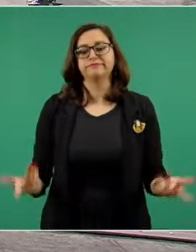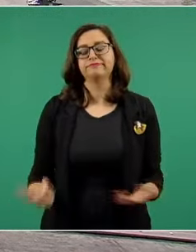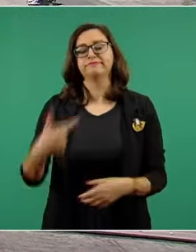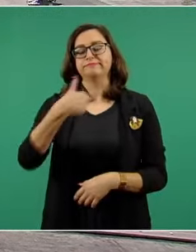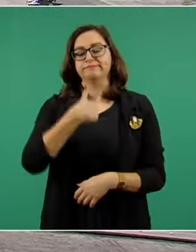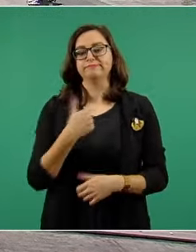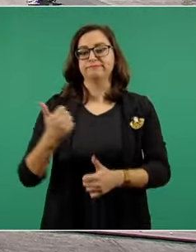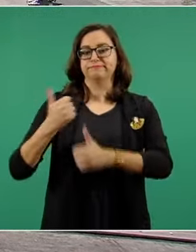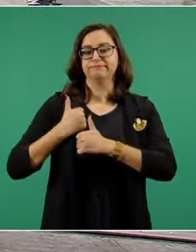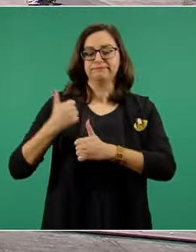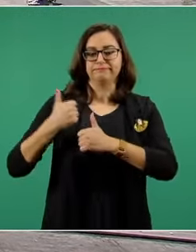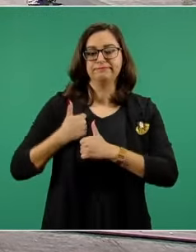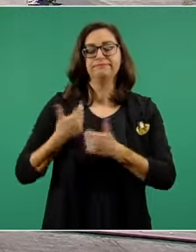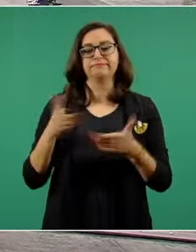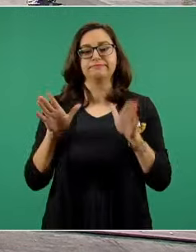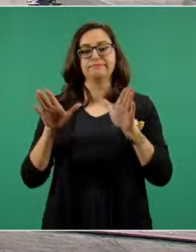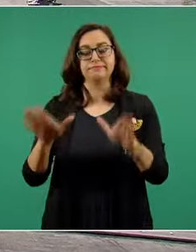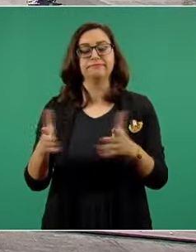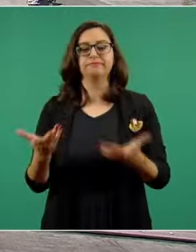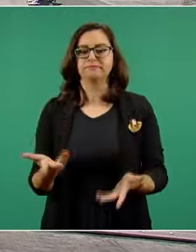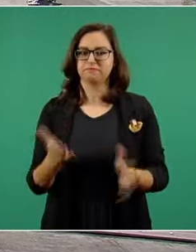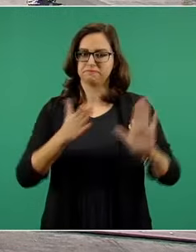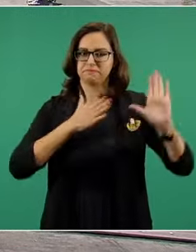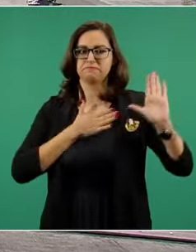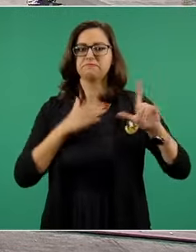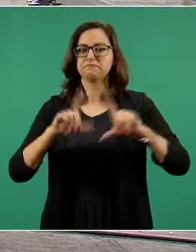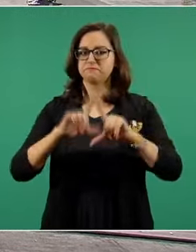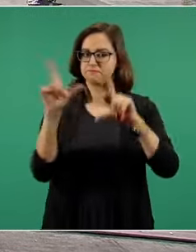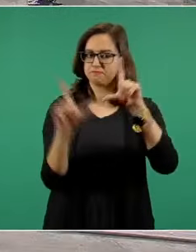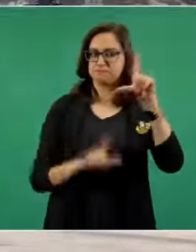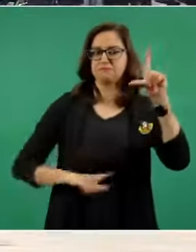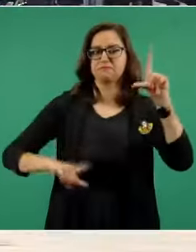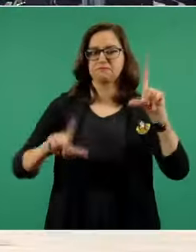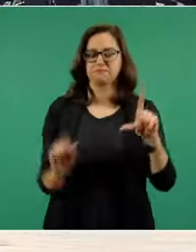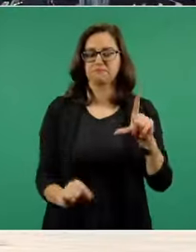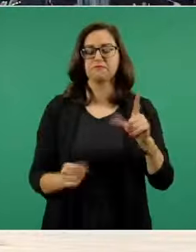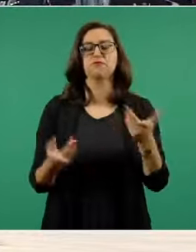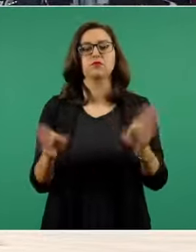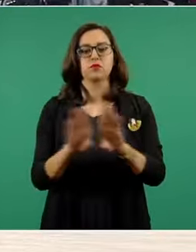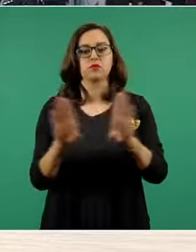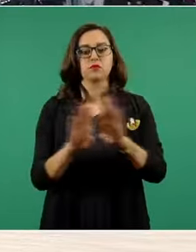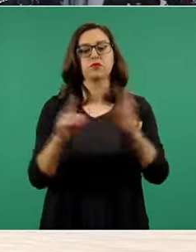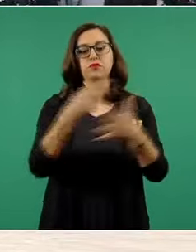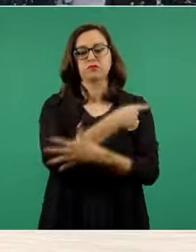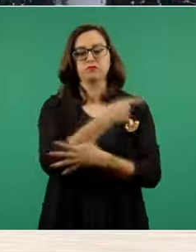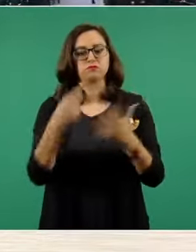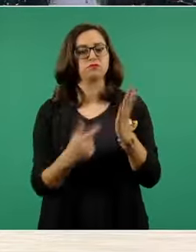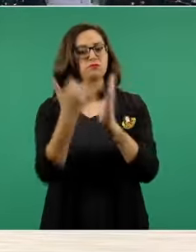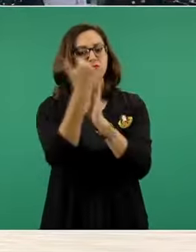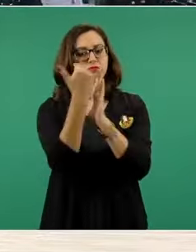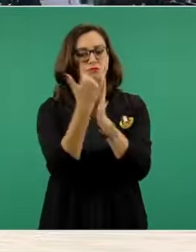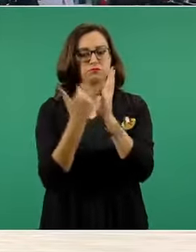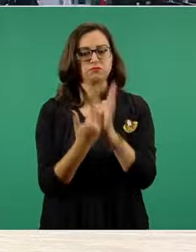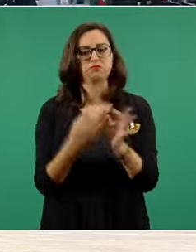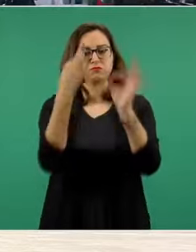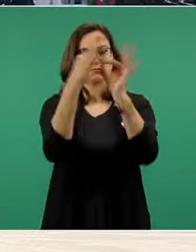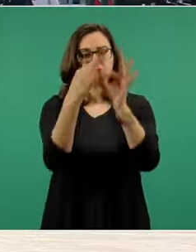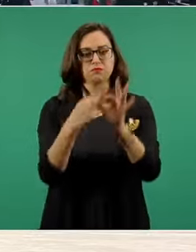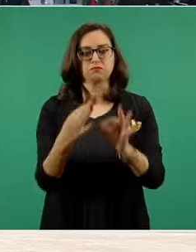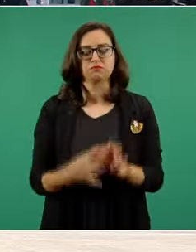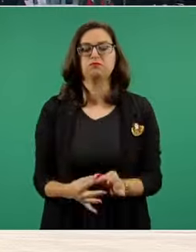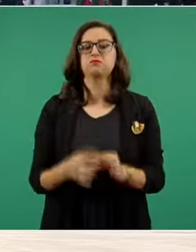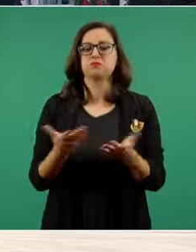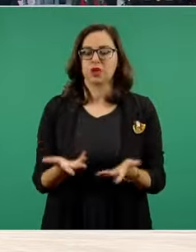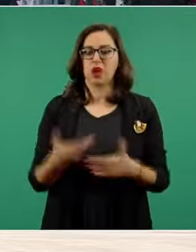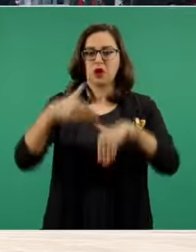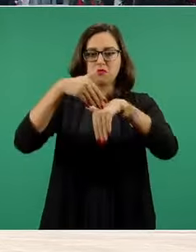refrendando el compromiso que tiene con el pueblo mexicano a través de los ejes rectores, los cuales rigen el actuar de